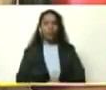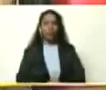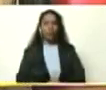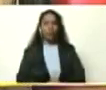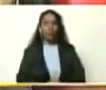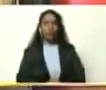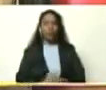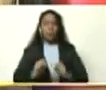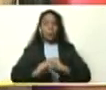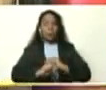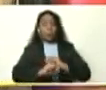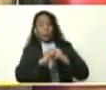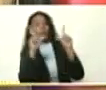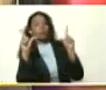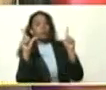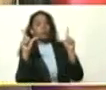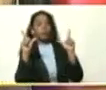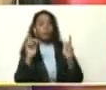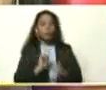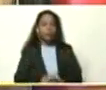tan sorprendente,